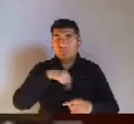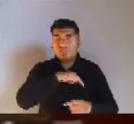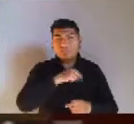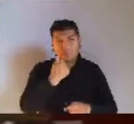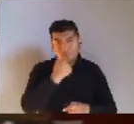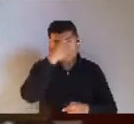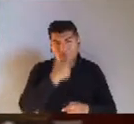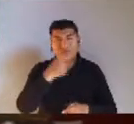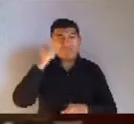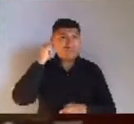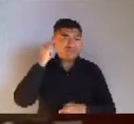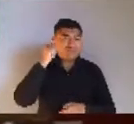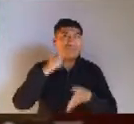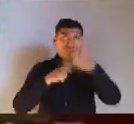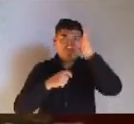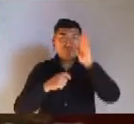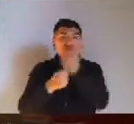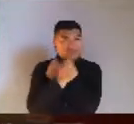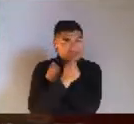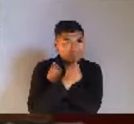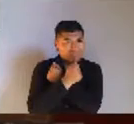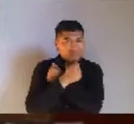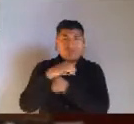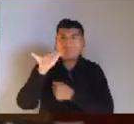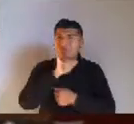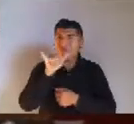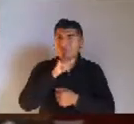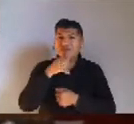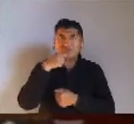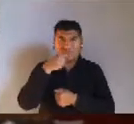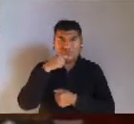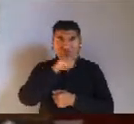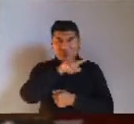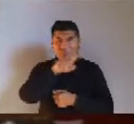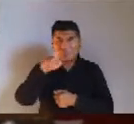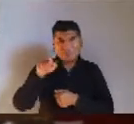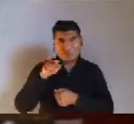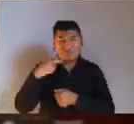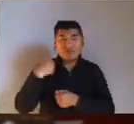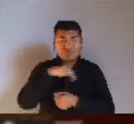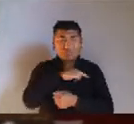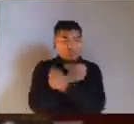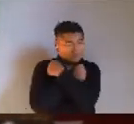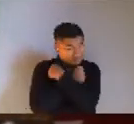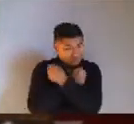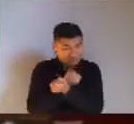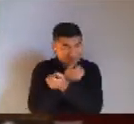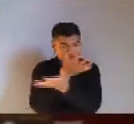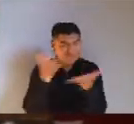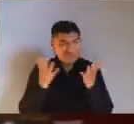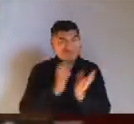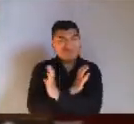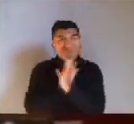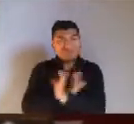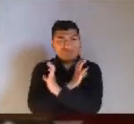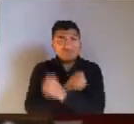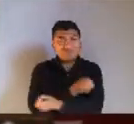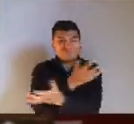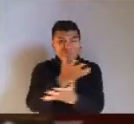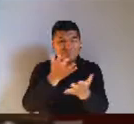amor. Tenemos que ser, como suelo decirles siempre a ustedes, amorosos,